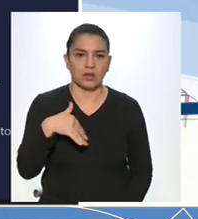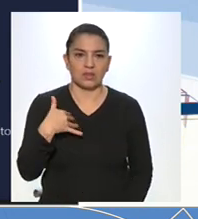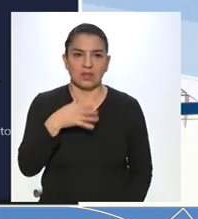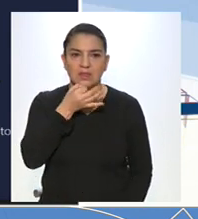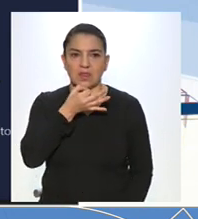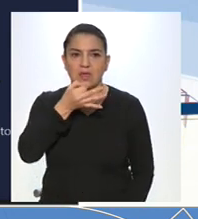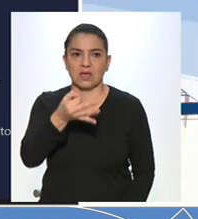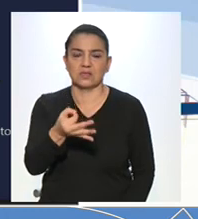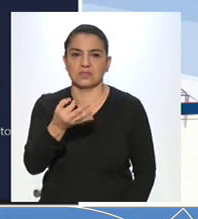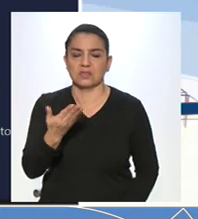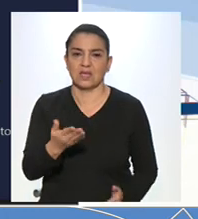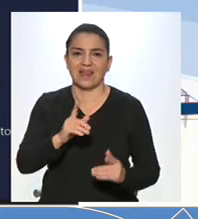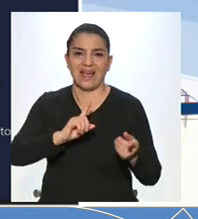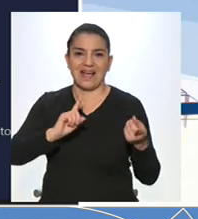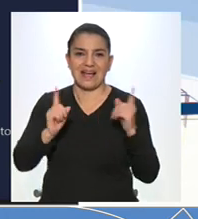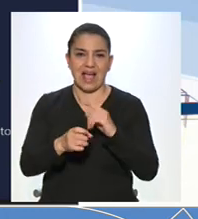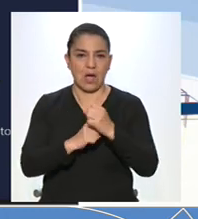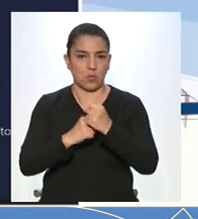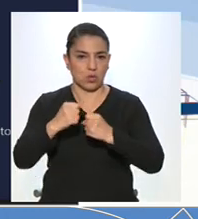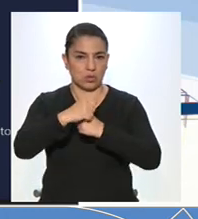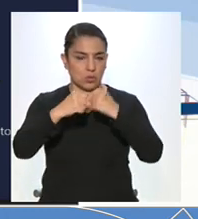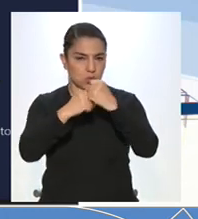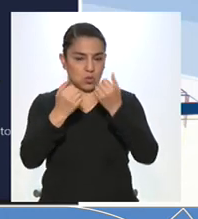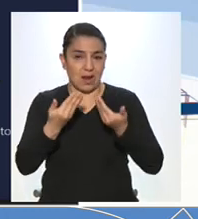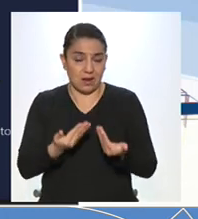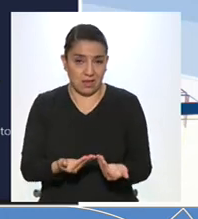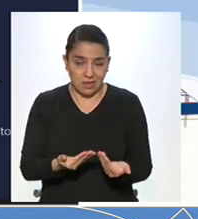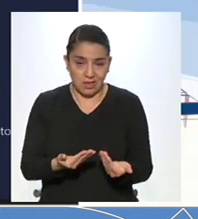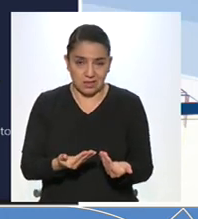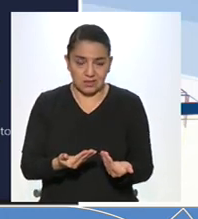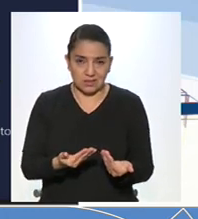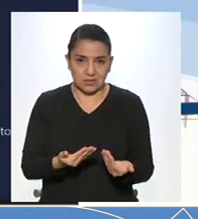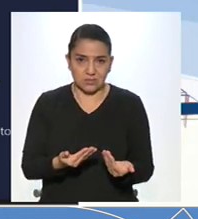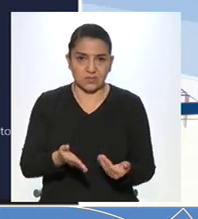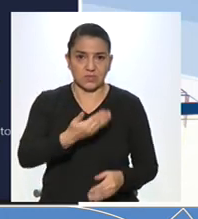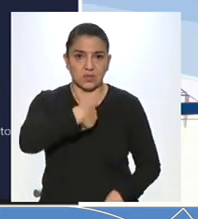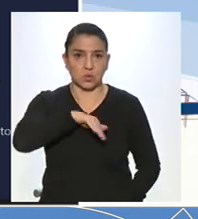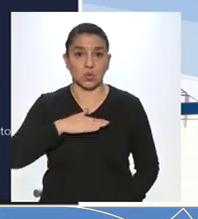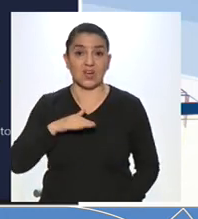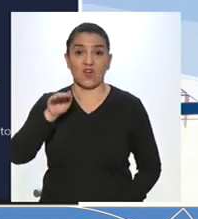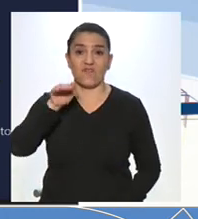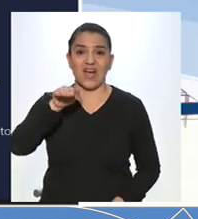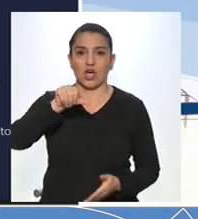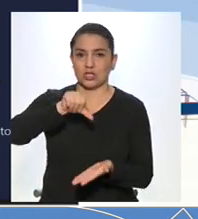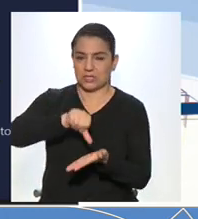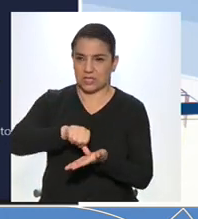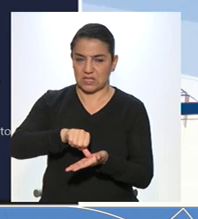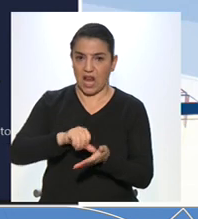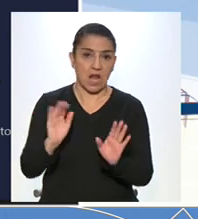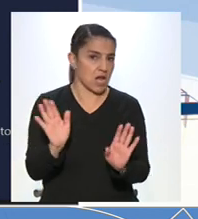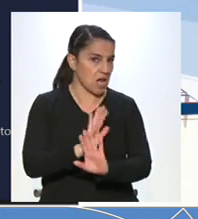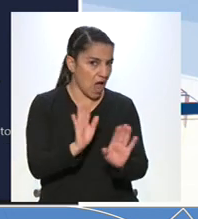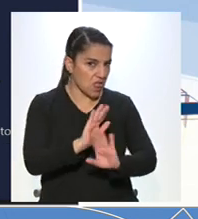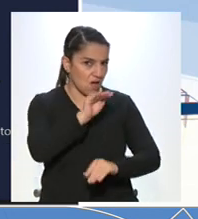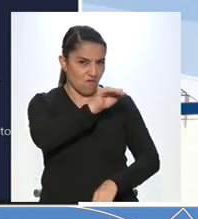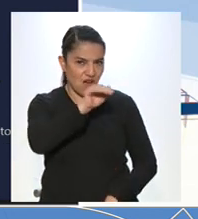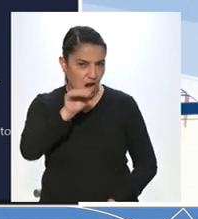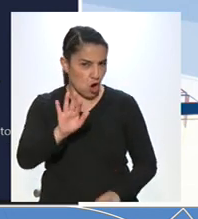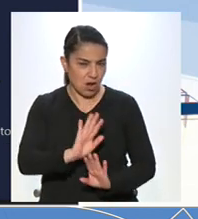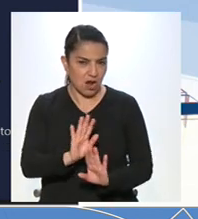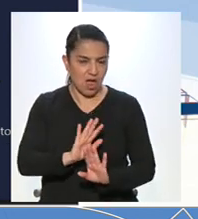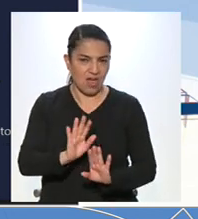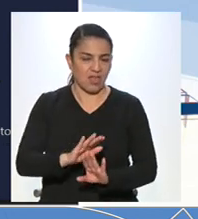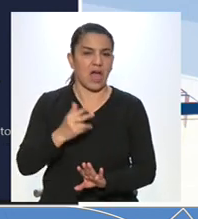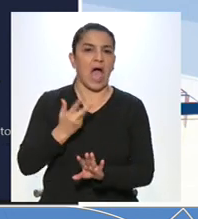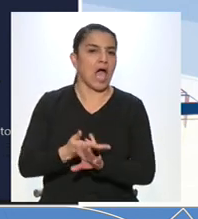señalar que ante cambios estructurales de esta naturaleza, nuestro Banco Central, ni probablemente ningún otro Banco Central, cuenta